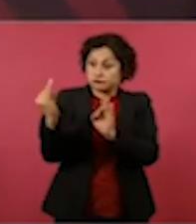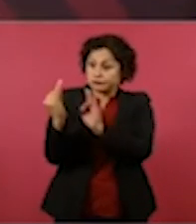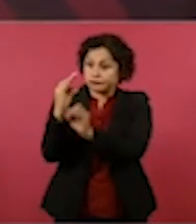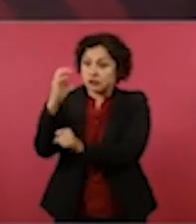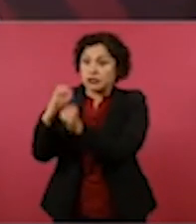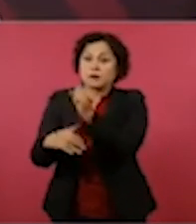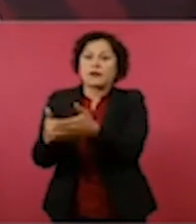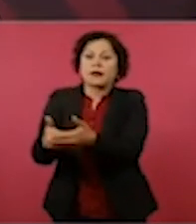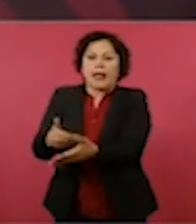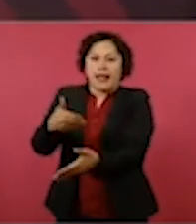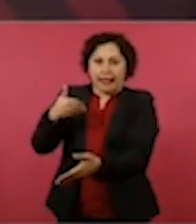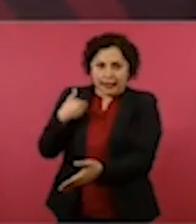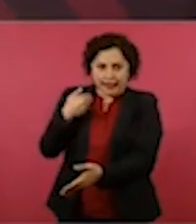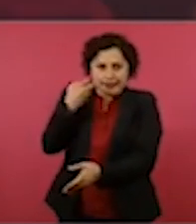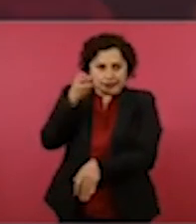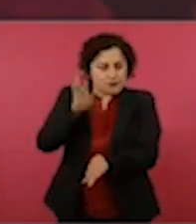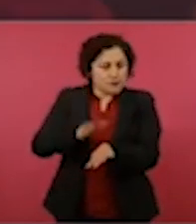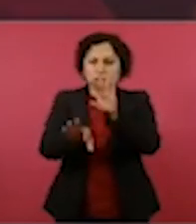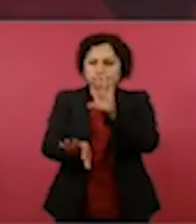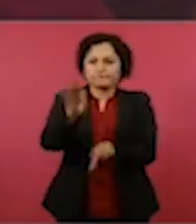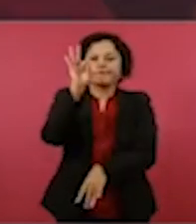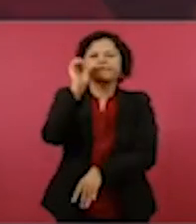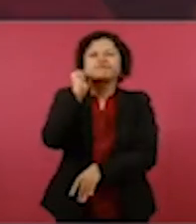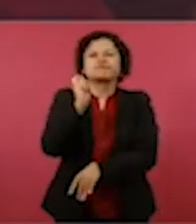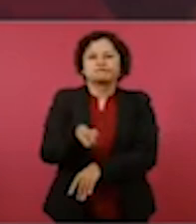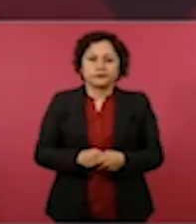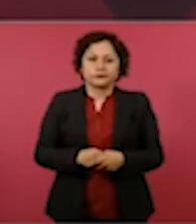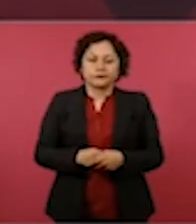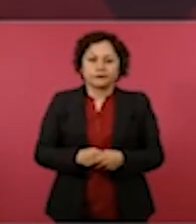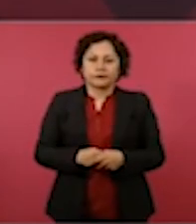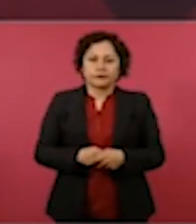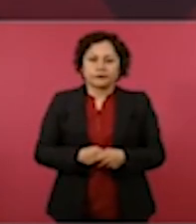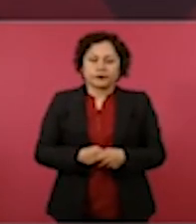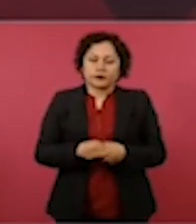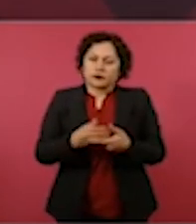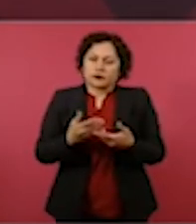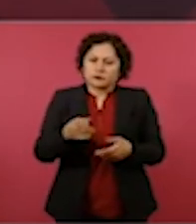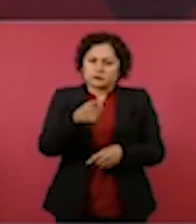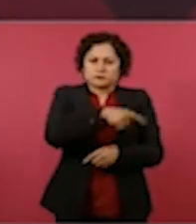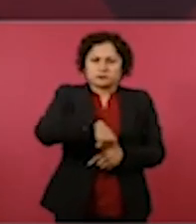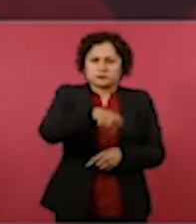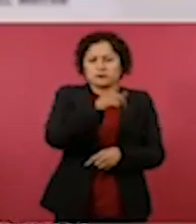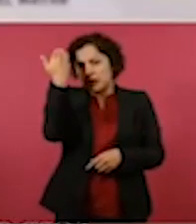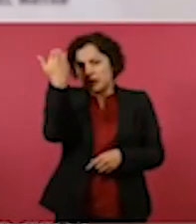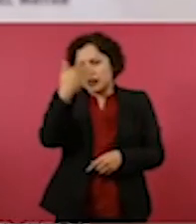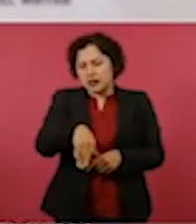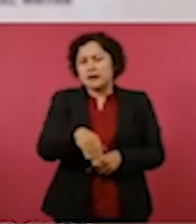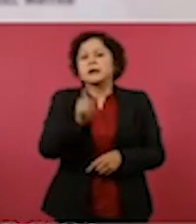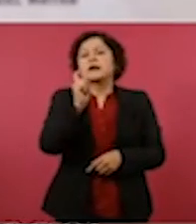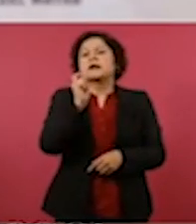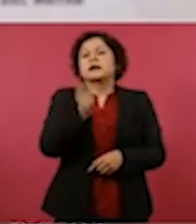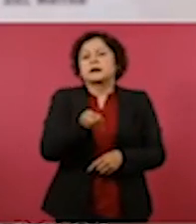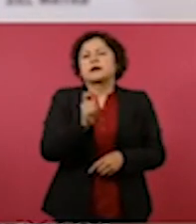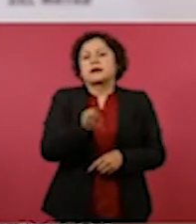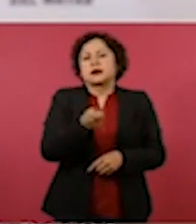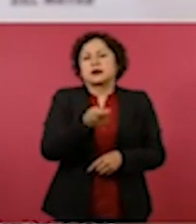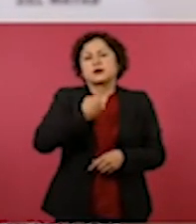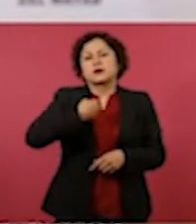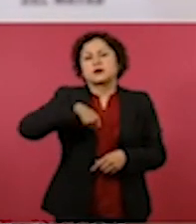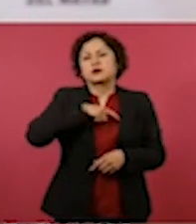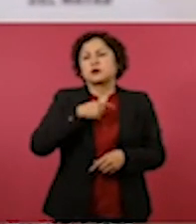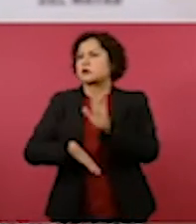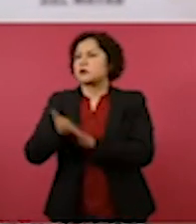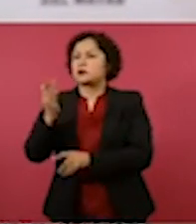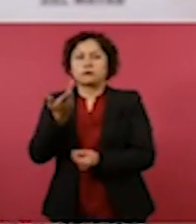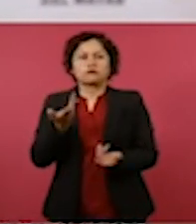También ellos saben que no se va a cerrar este caso, no va a